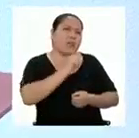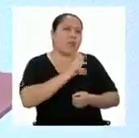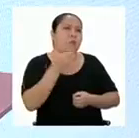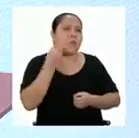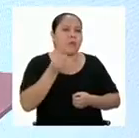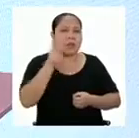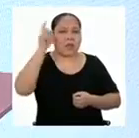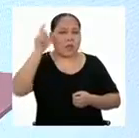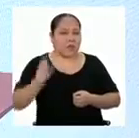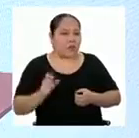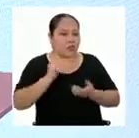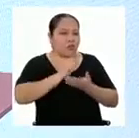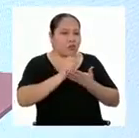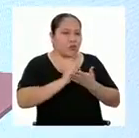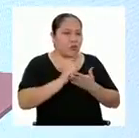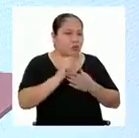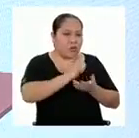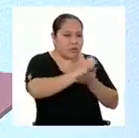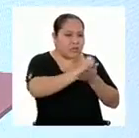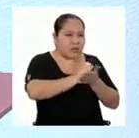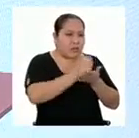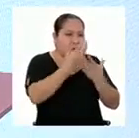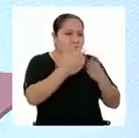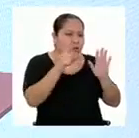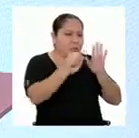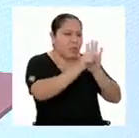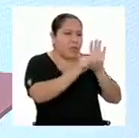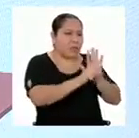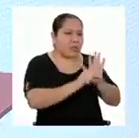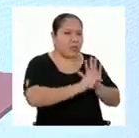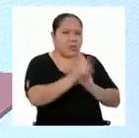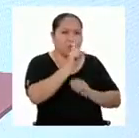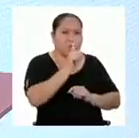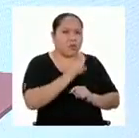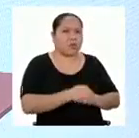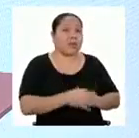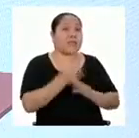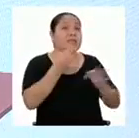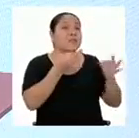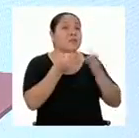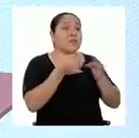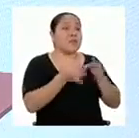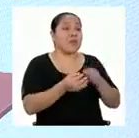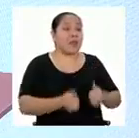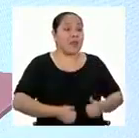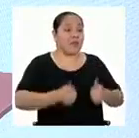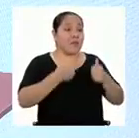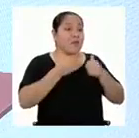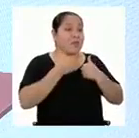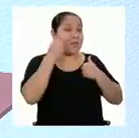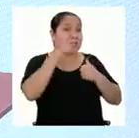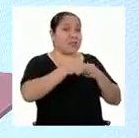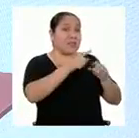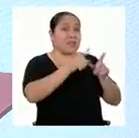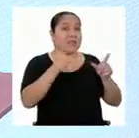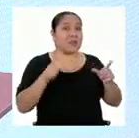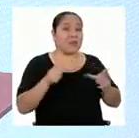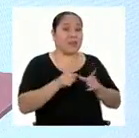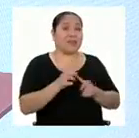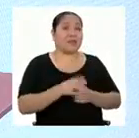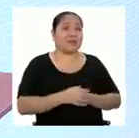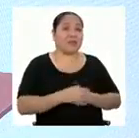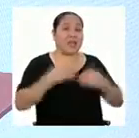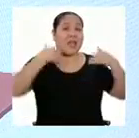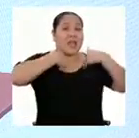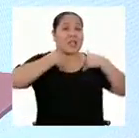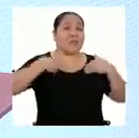Porque el autor no escribe sobre cosas negativas, sino todo lo contrario. Describe el tipo de vivencias que existen en aquella localidad,